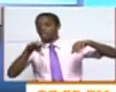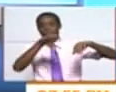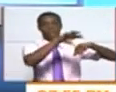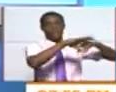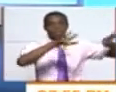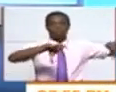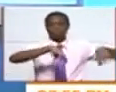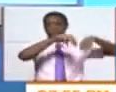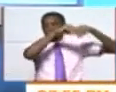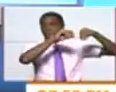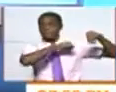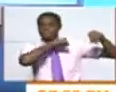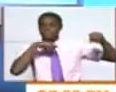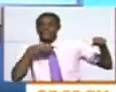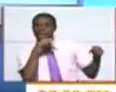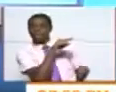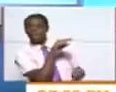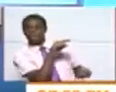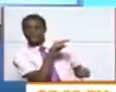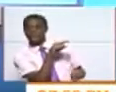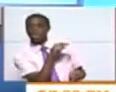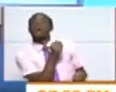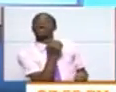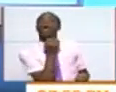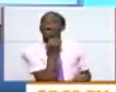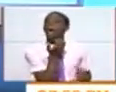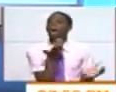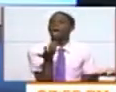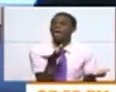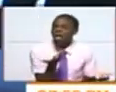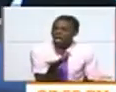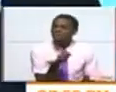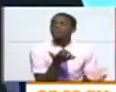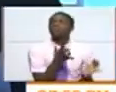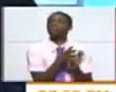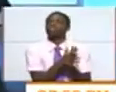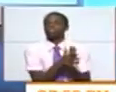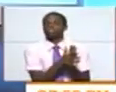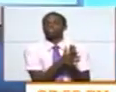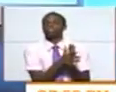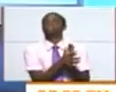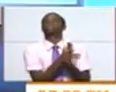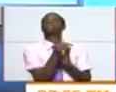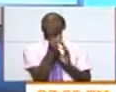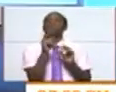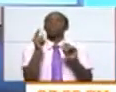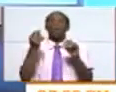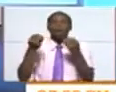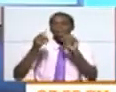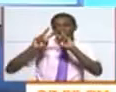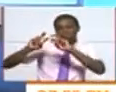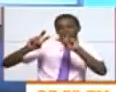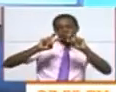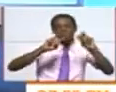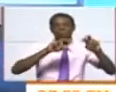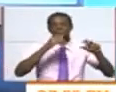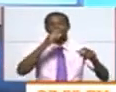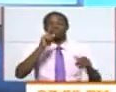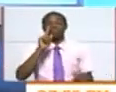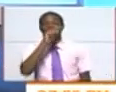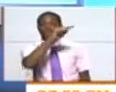documental sobre un ejemplo que desde aquí pido que los veamos todos, el gobierno de